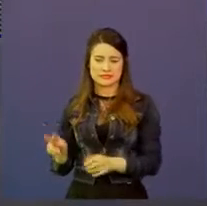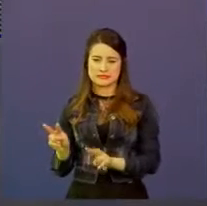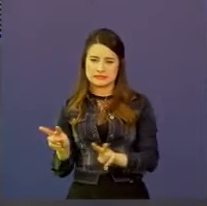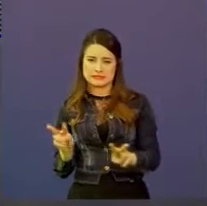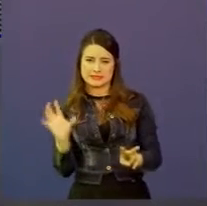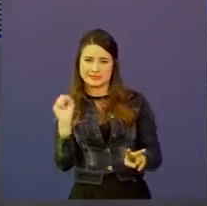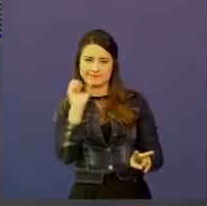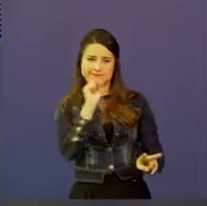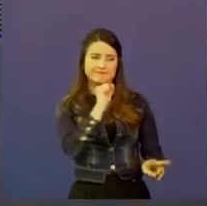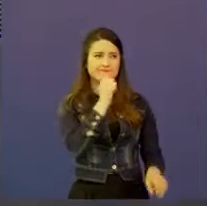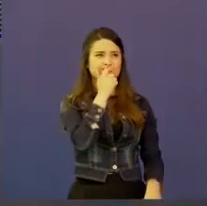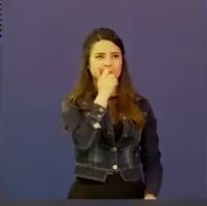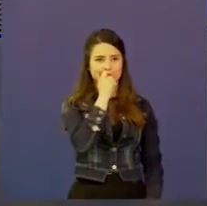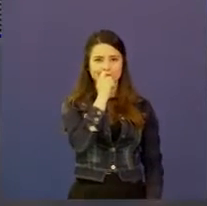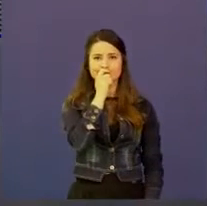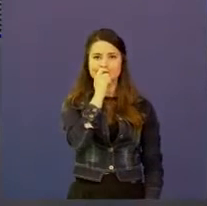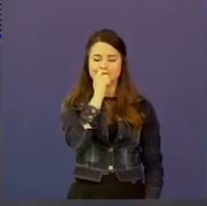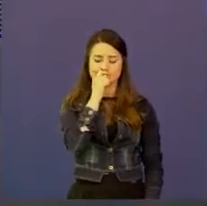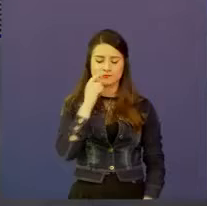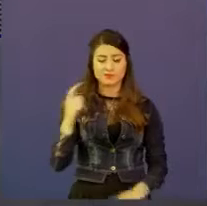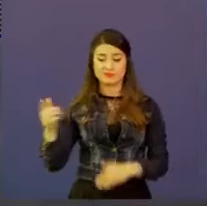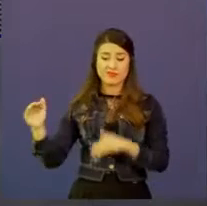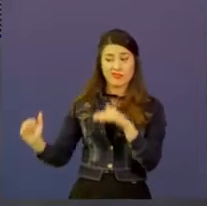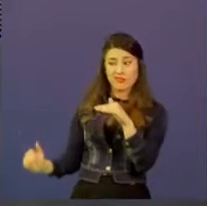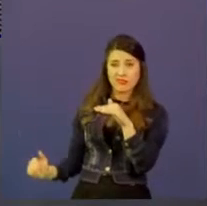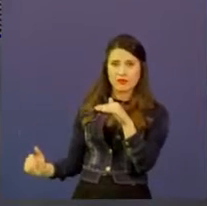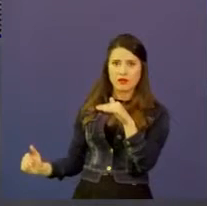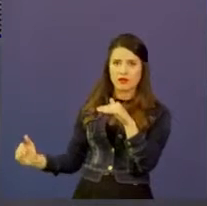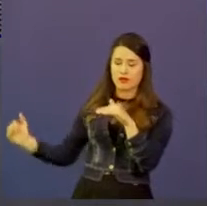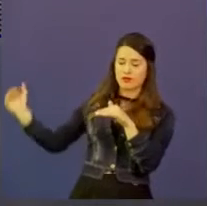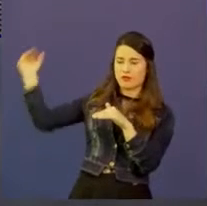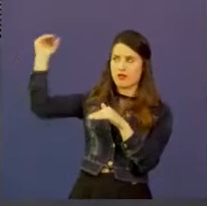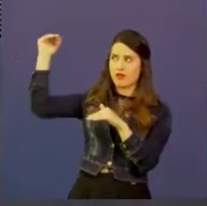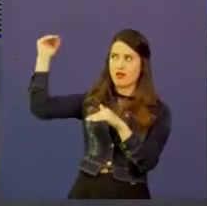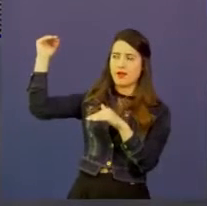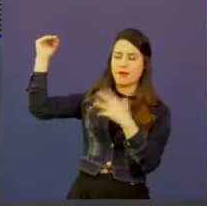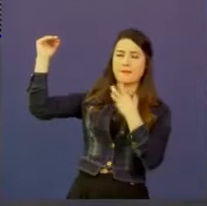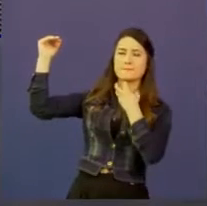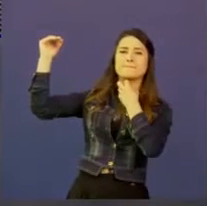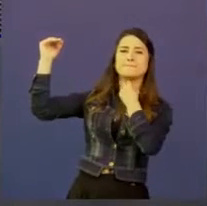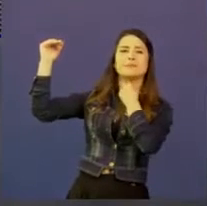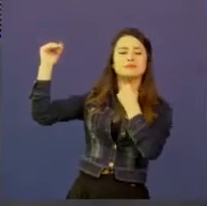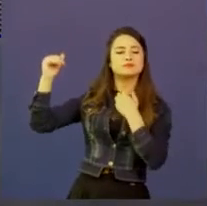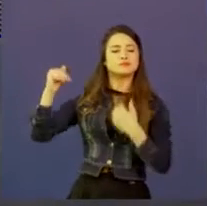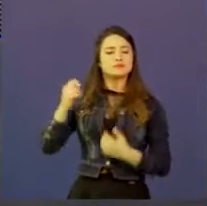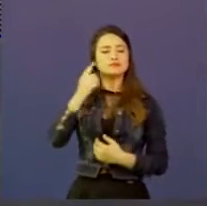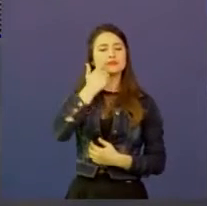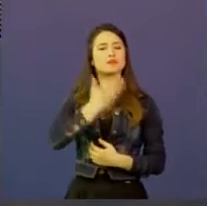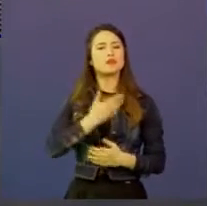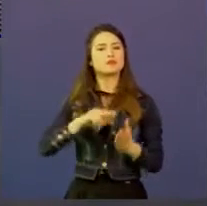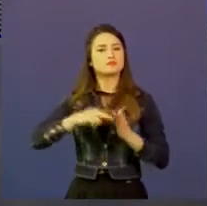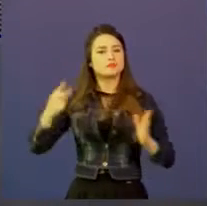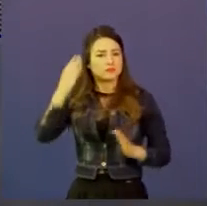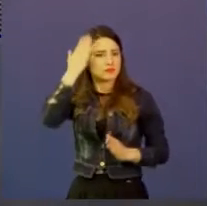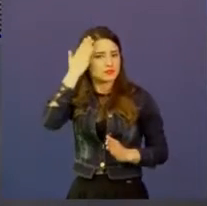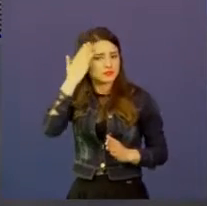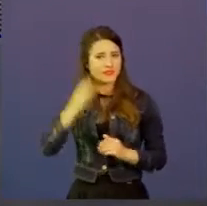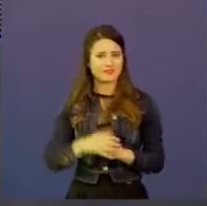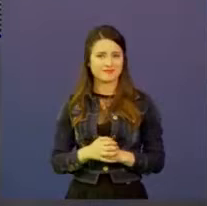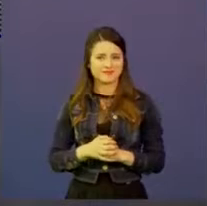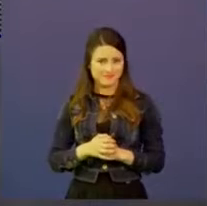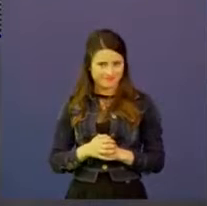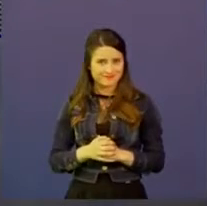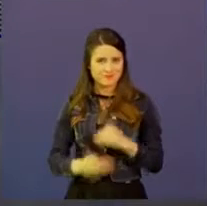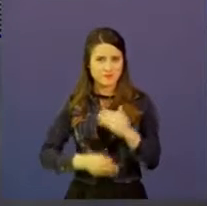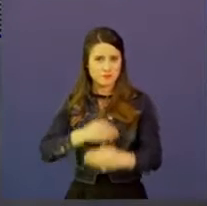se hace es dignificar el papel del padre de familia. Y hay una experiencia que a mí me gusta mucho contar, porque es tal